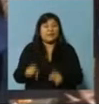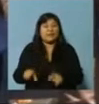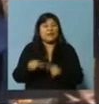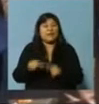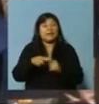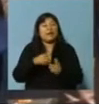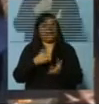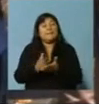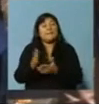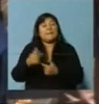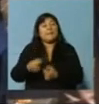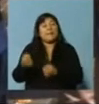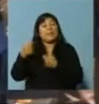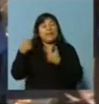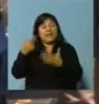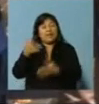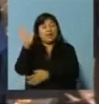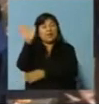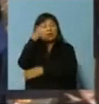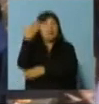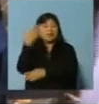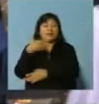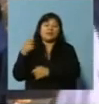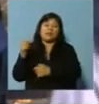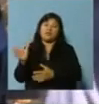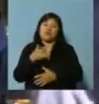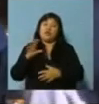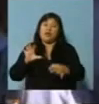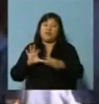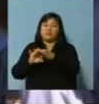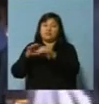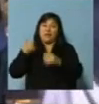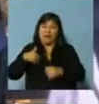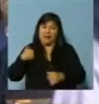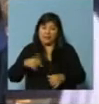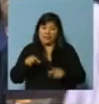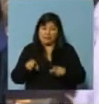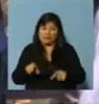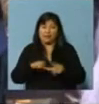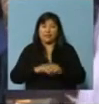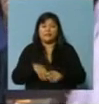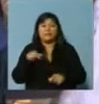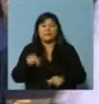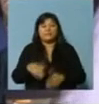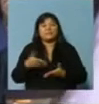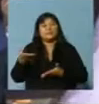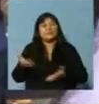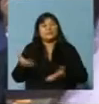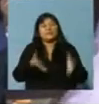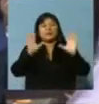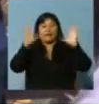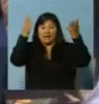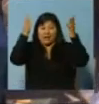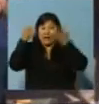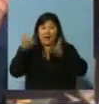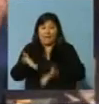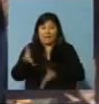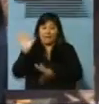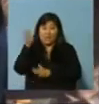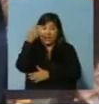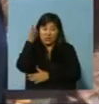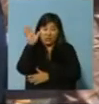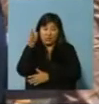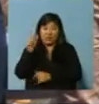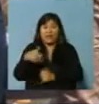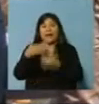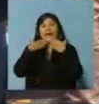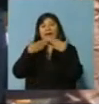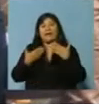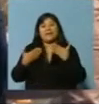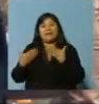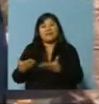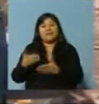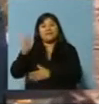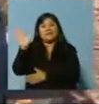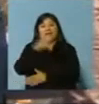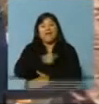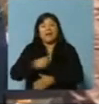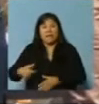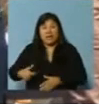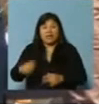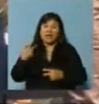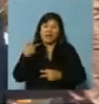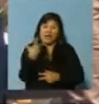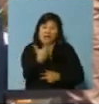le dieron el marco patriótico, le están dando el marco patriótico a este acto. Despedimos con un fuerte aplauso, por favor, y el agradecimiento a los